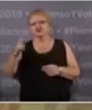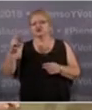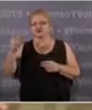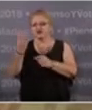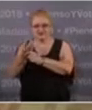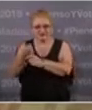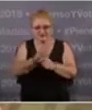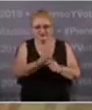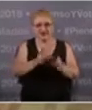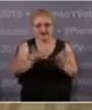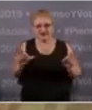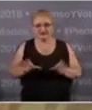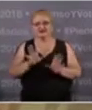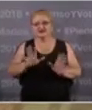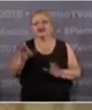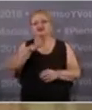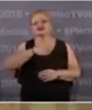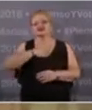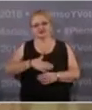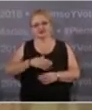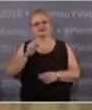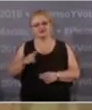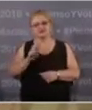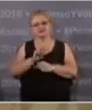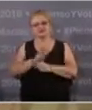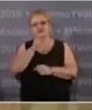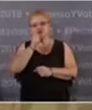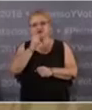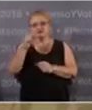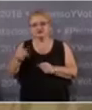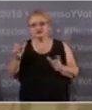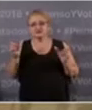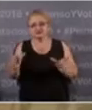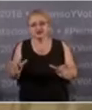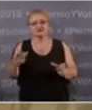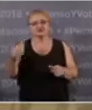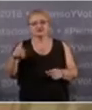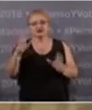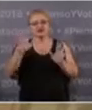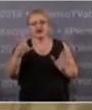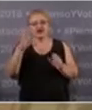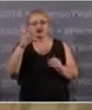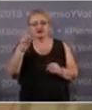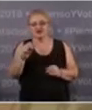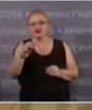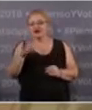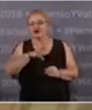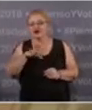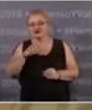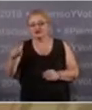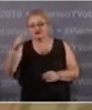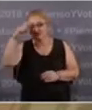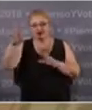lugar digno y que se vuelve parte de la prevención. Que la policía estaba ahí, pero pues ya no eran foco para ser detenidos. Creo que